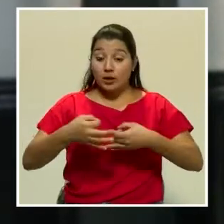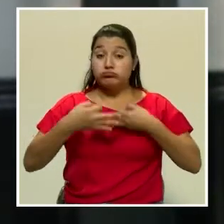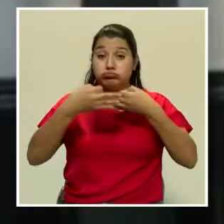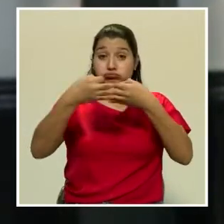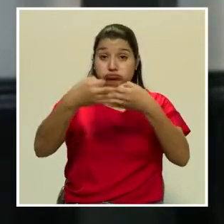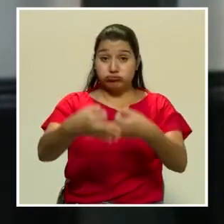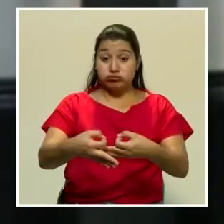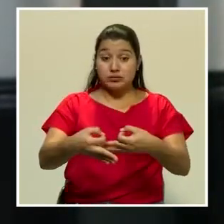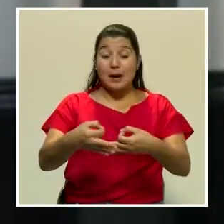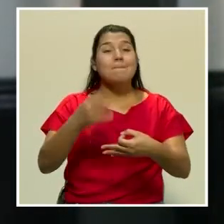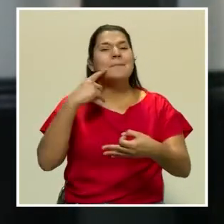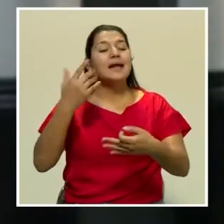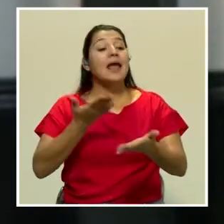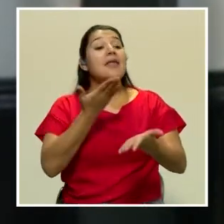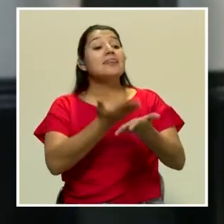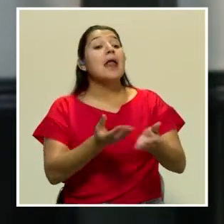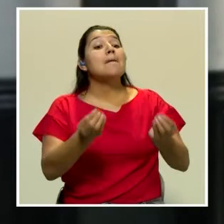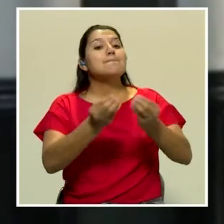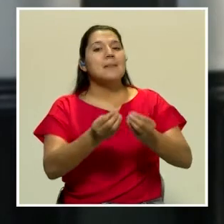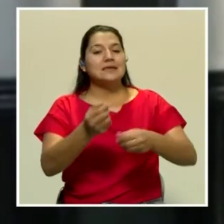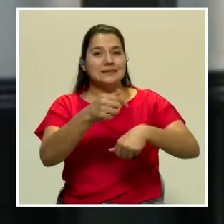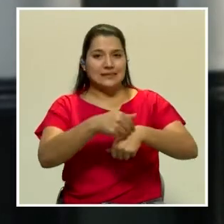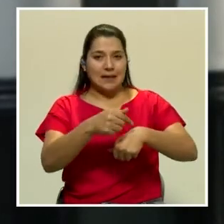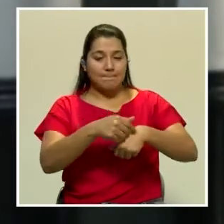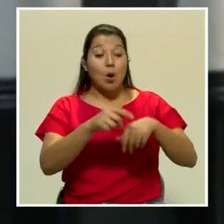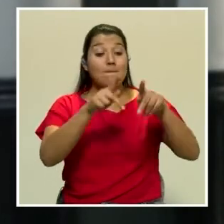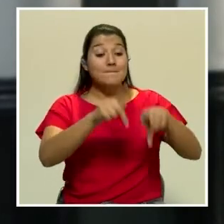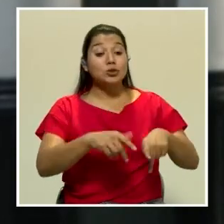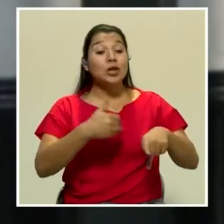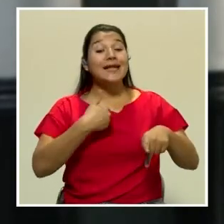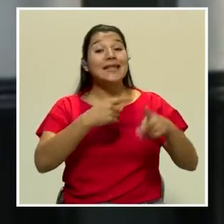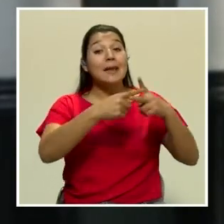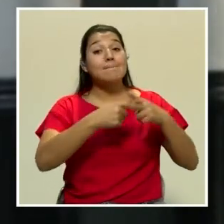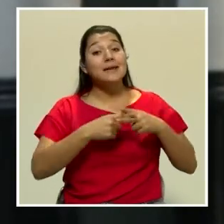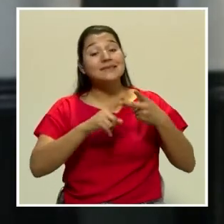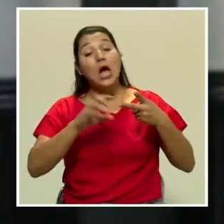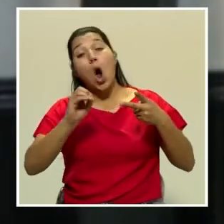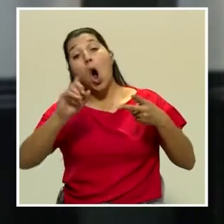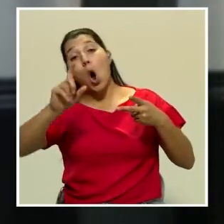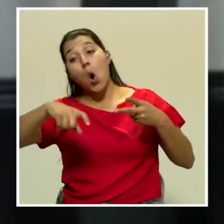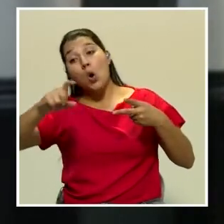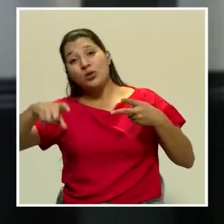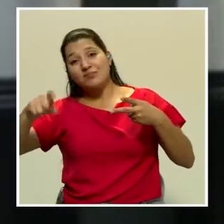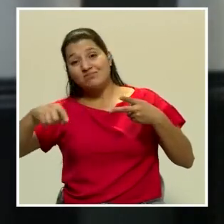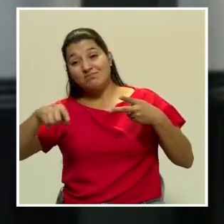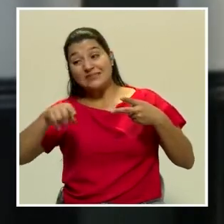postergar, darle más tiempo a las personas que tienen créditos, inclusive tarjetas de crédito, que fueron afectadas en sus